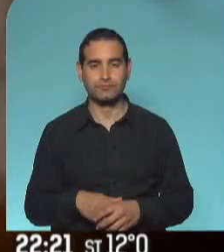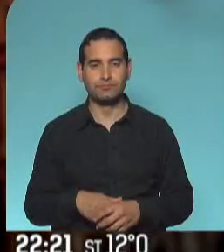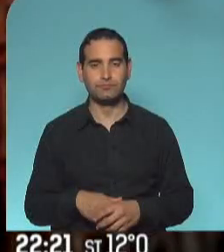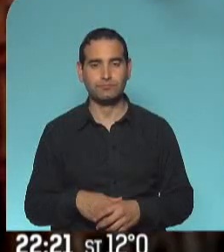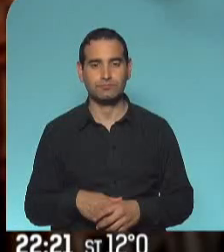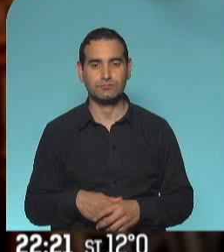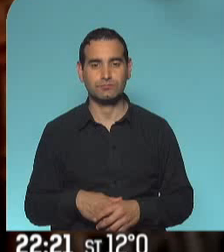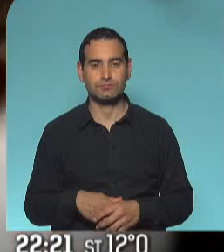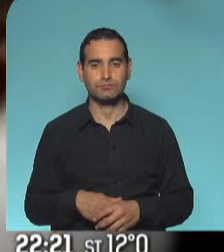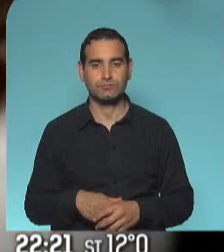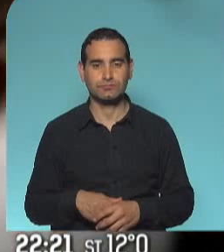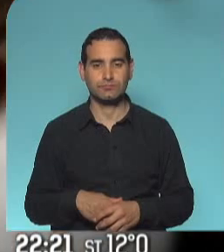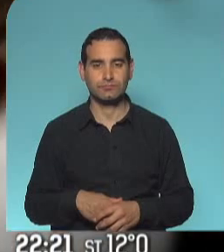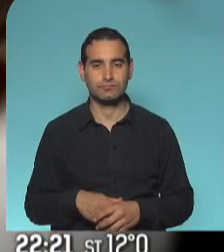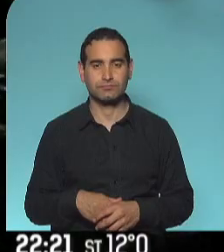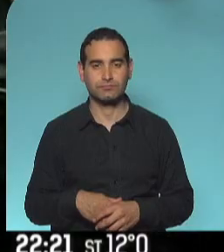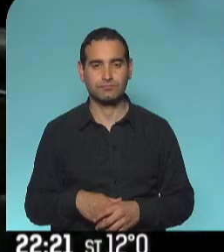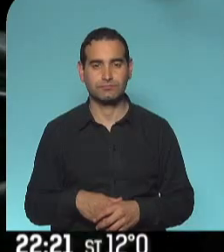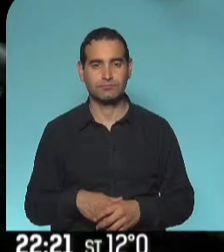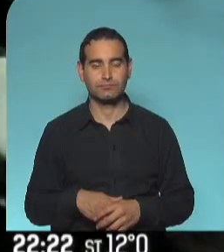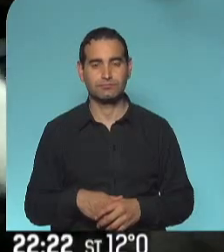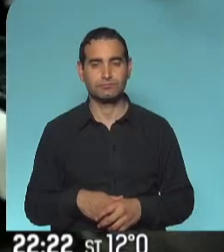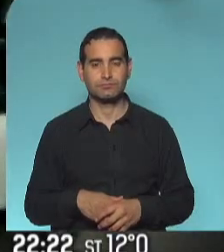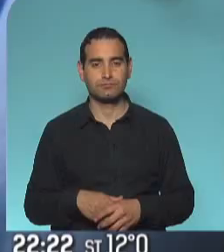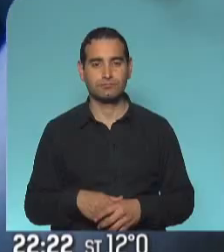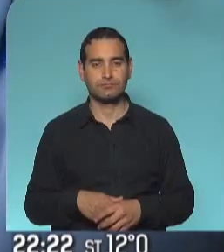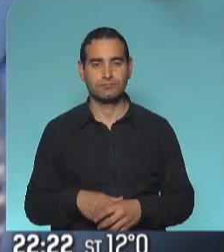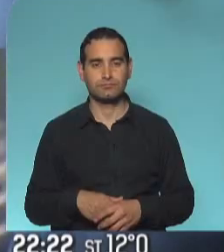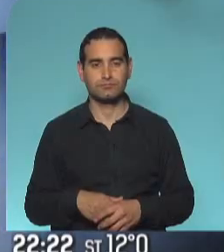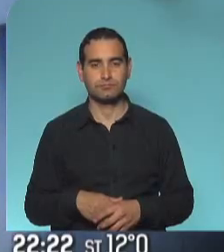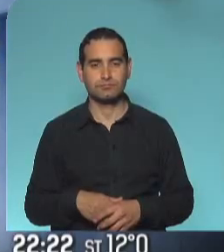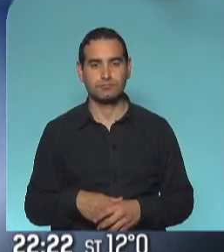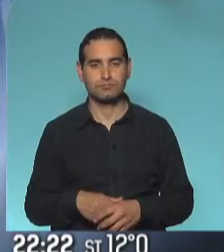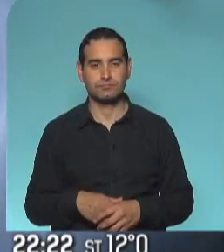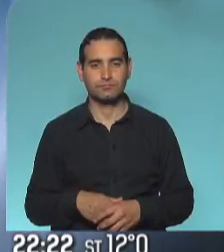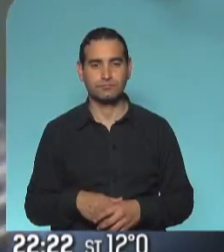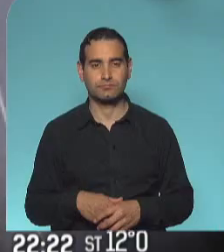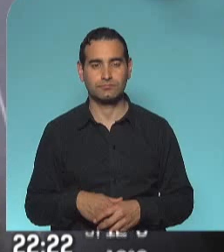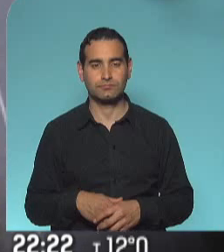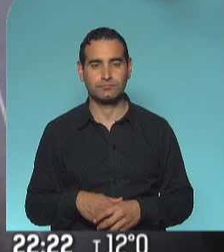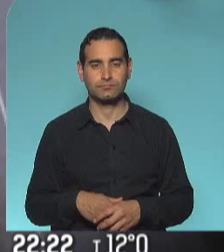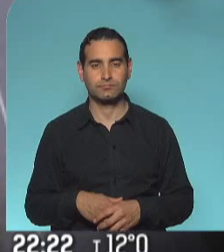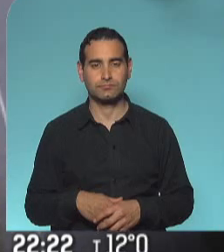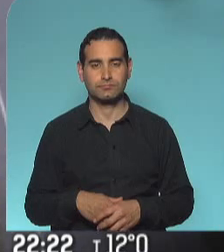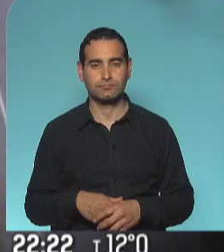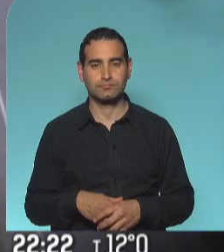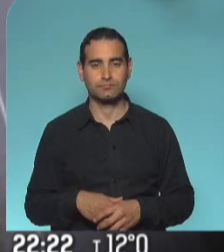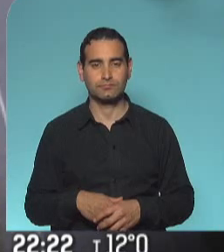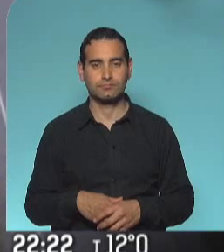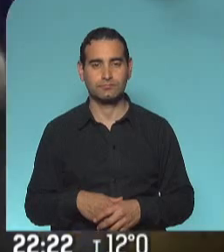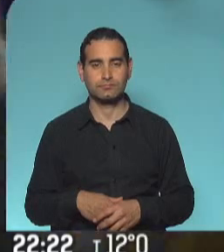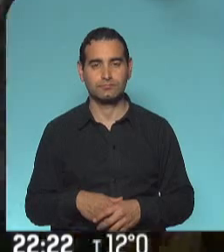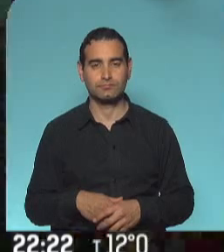better, let's not do business together. I don't want to do business. Forget about tariffs for a second. We're taking in tremendous amounts of